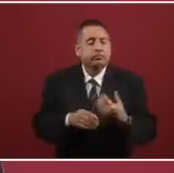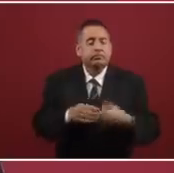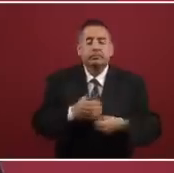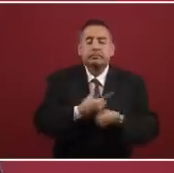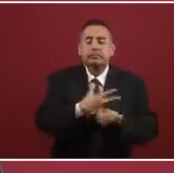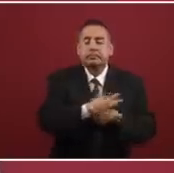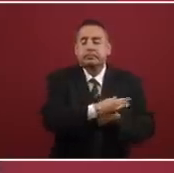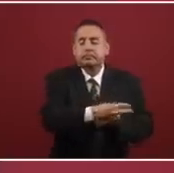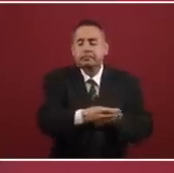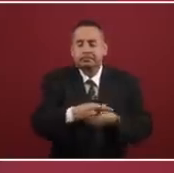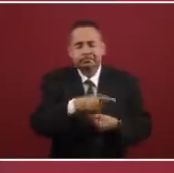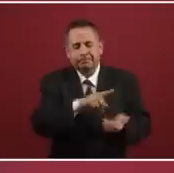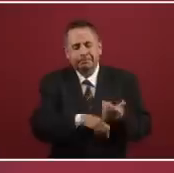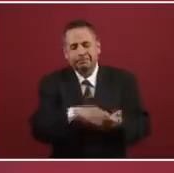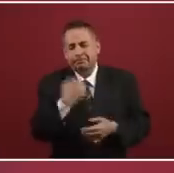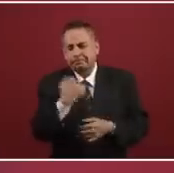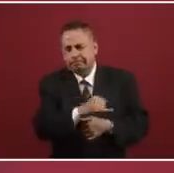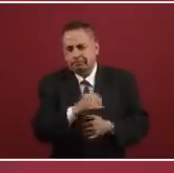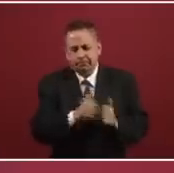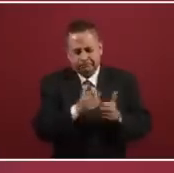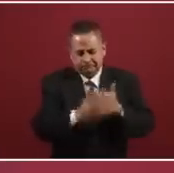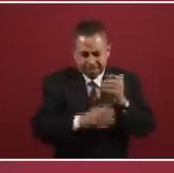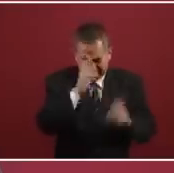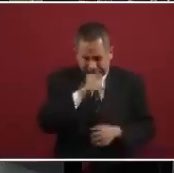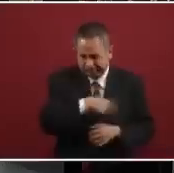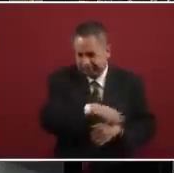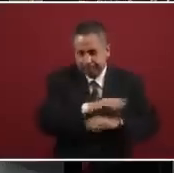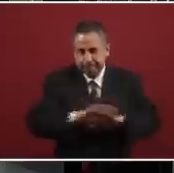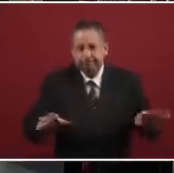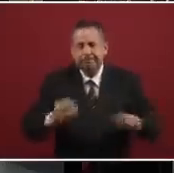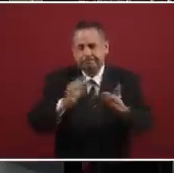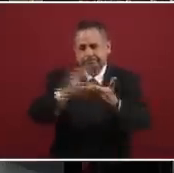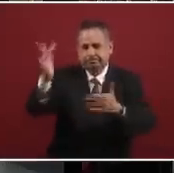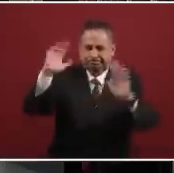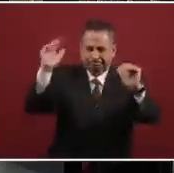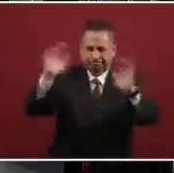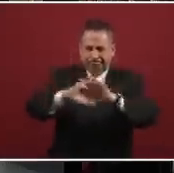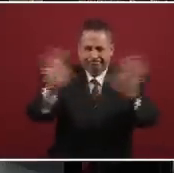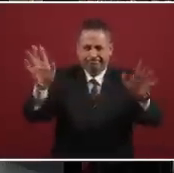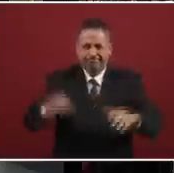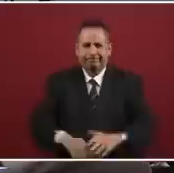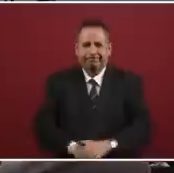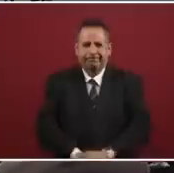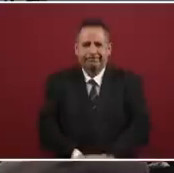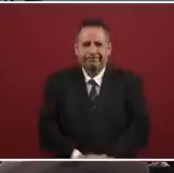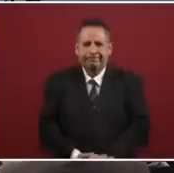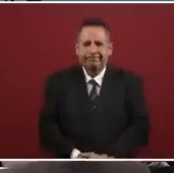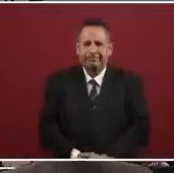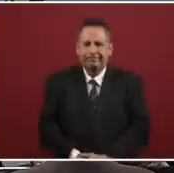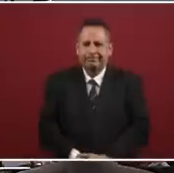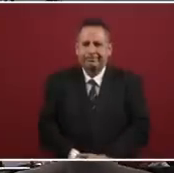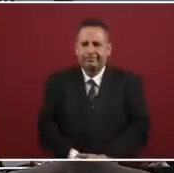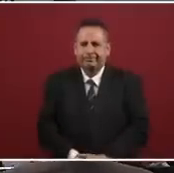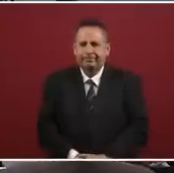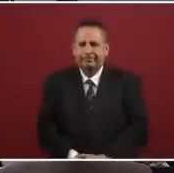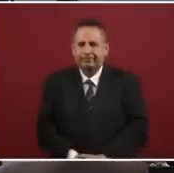Y se repitan hasta el ridículo, con todo respeto. Bueno, muchas gracias. Pero faltó lo de la Guardia.